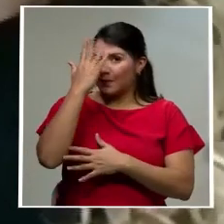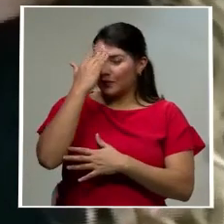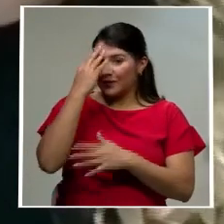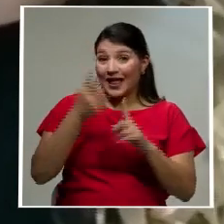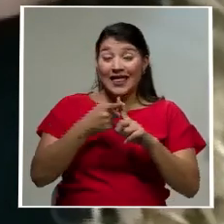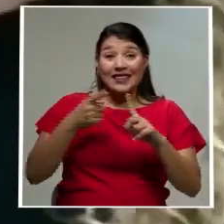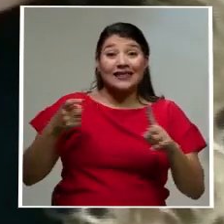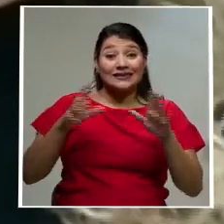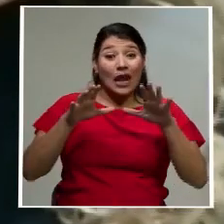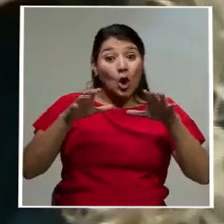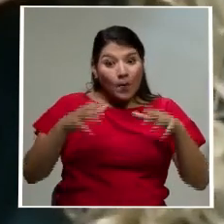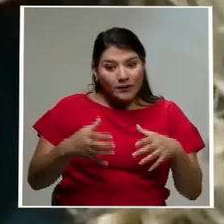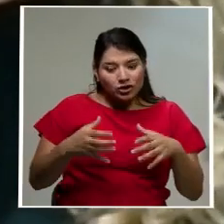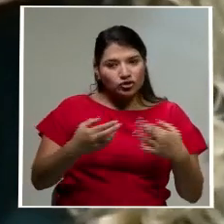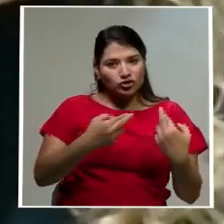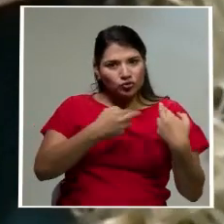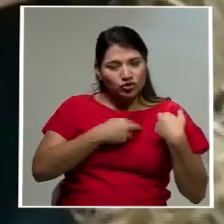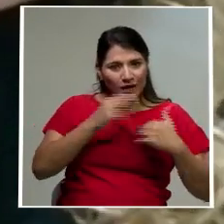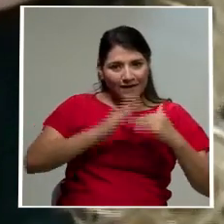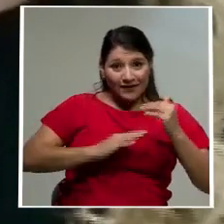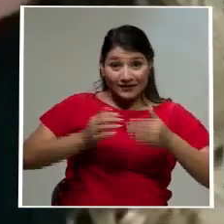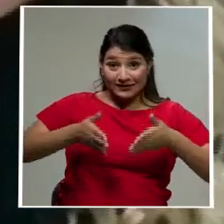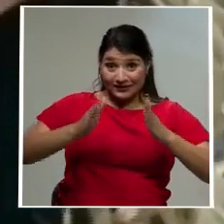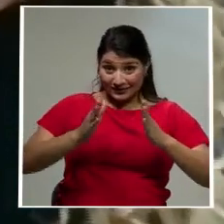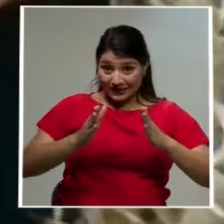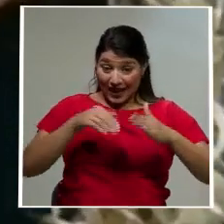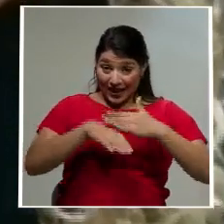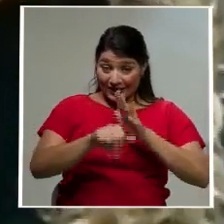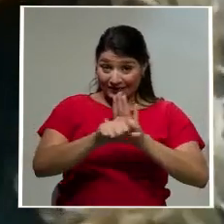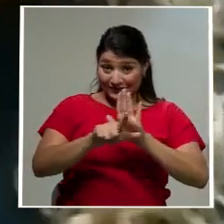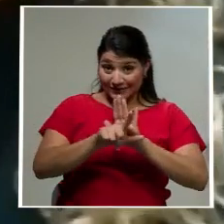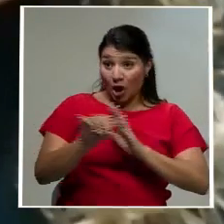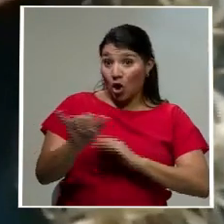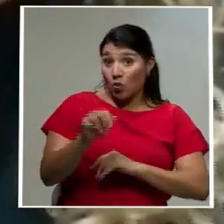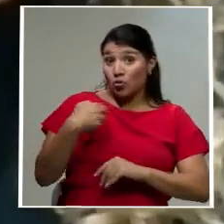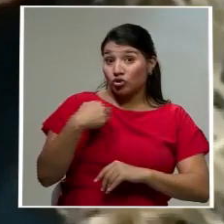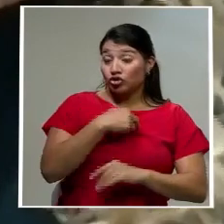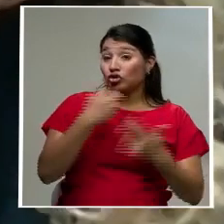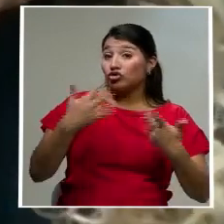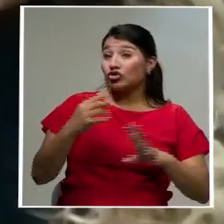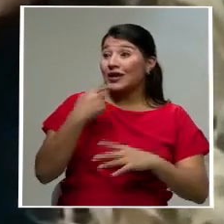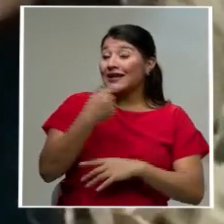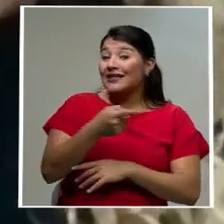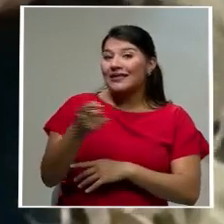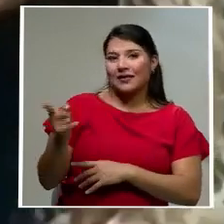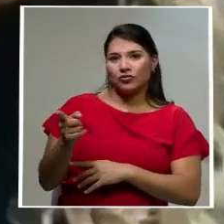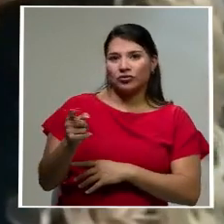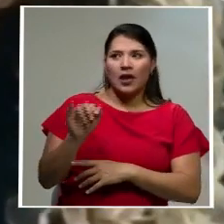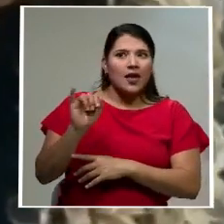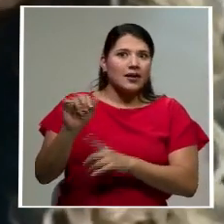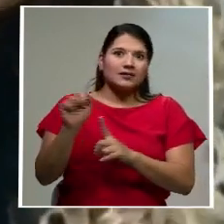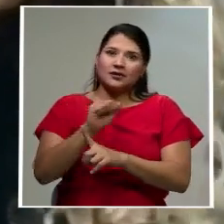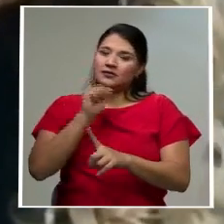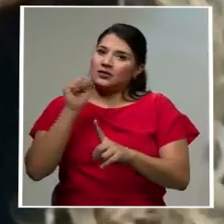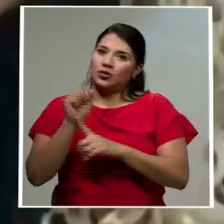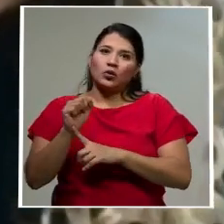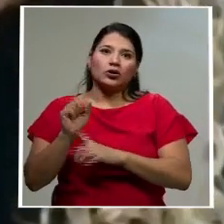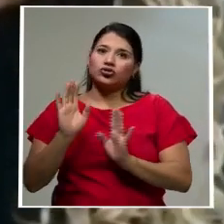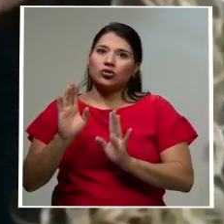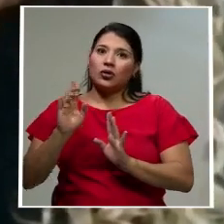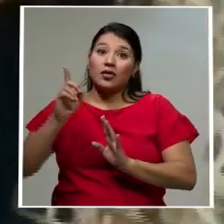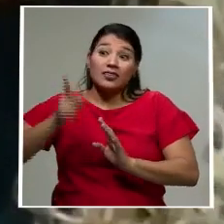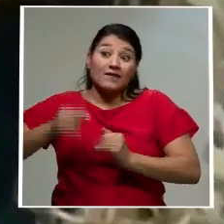de Infraestructura y, como se los manifestamos a los actores, ciertamente esto tiene que terminar en el Ministerio